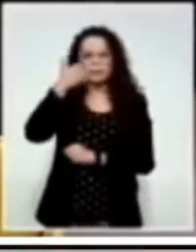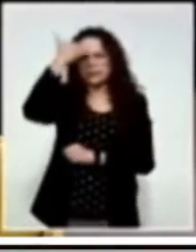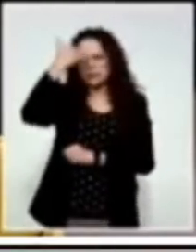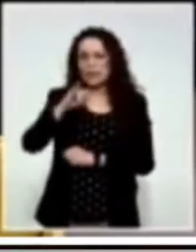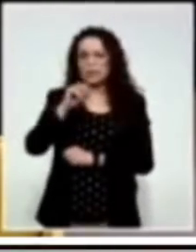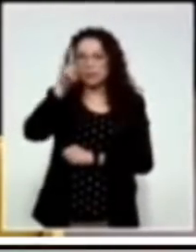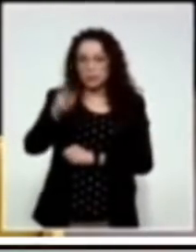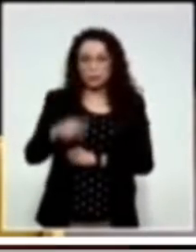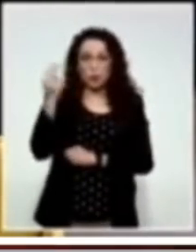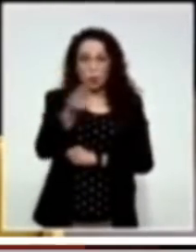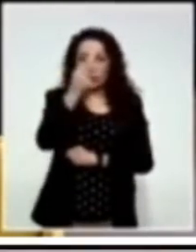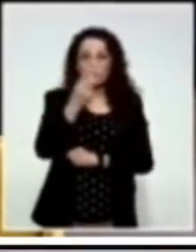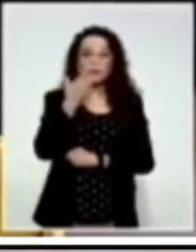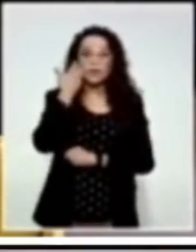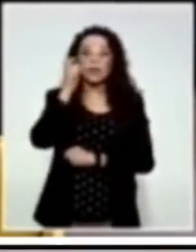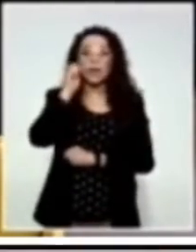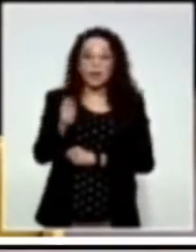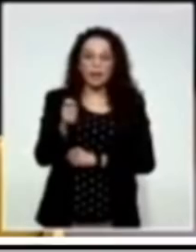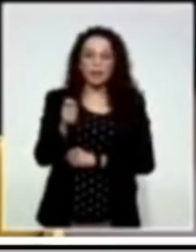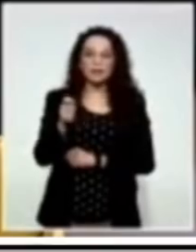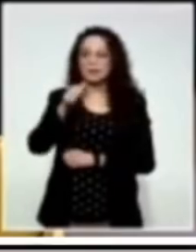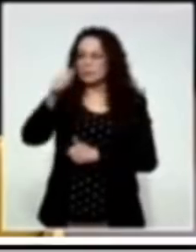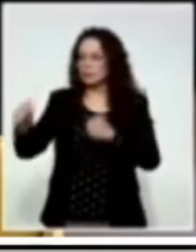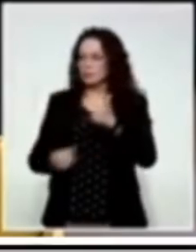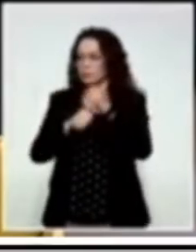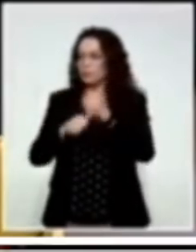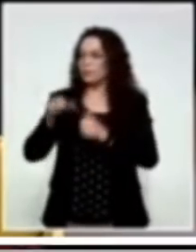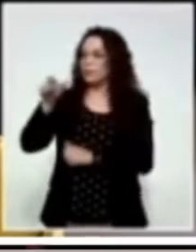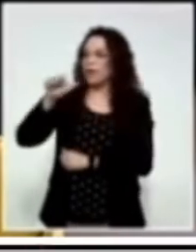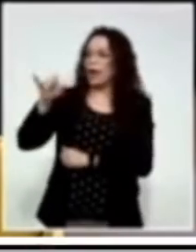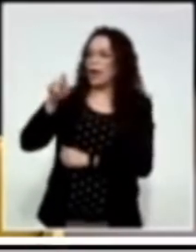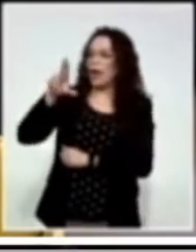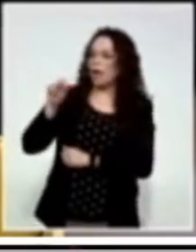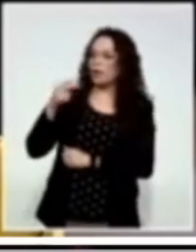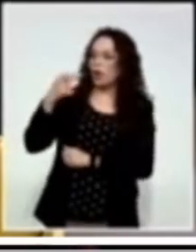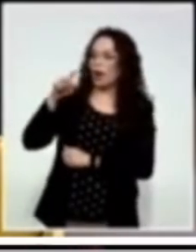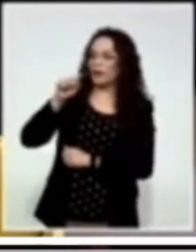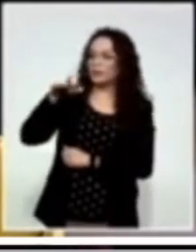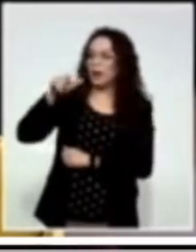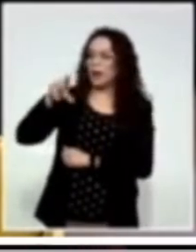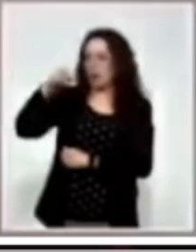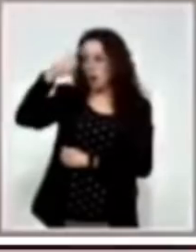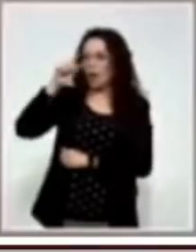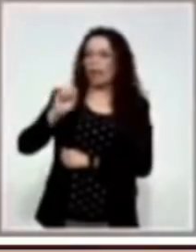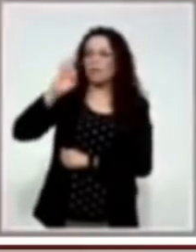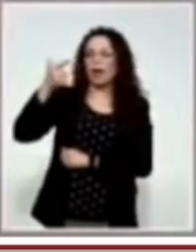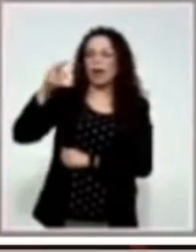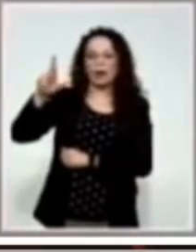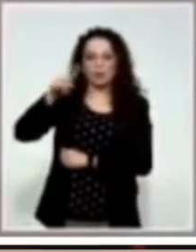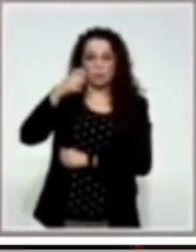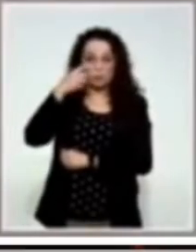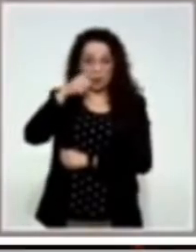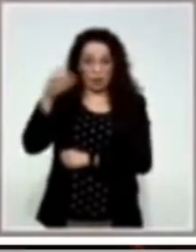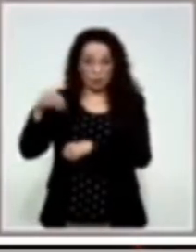a relevar al fiscal Alejandro Gertz Manero al frente de la Fiscalía General de la República. Primero, yo